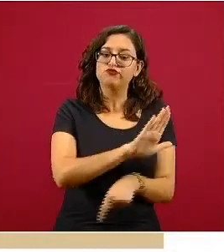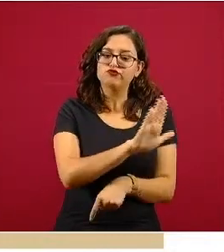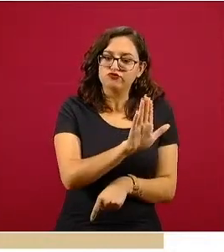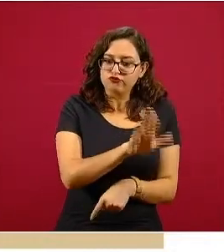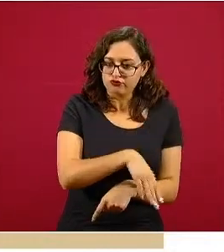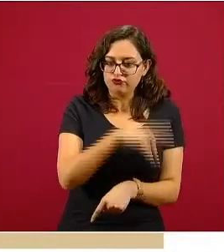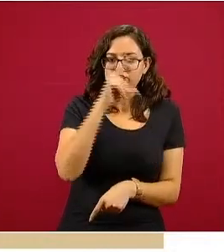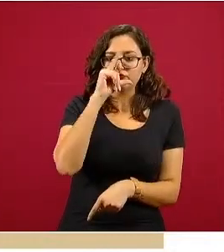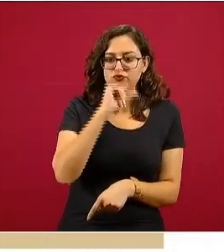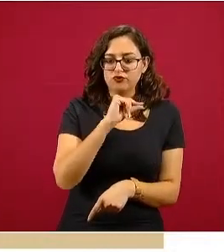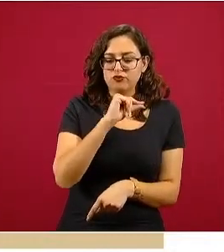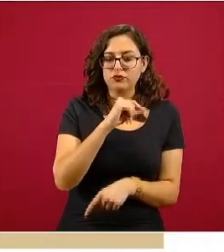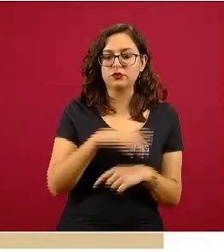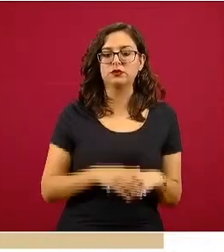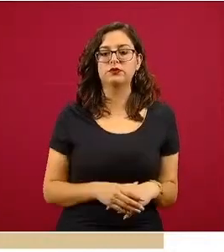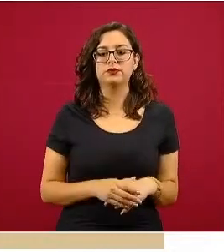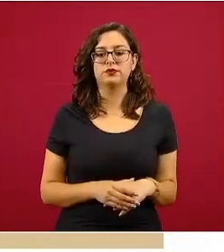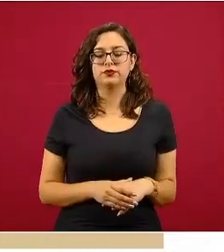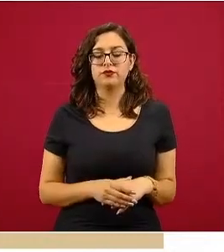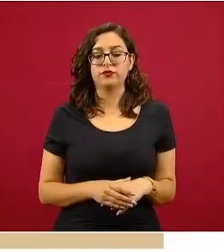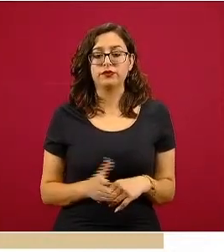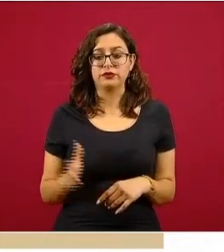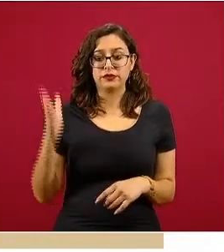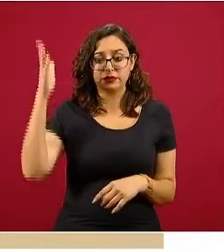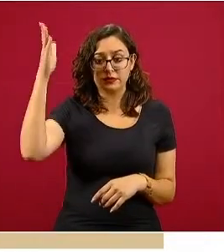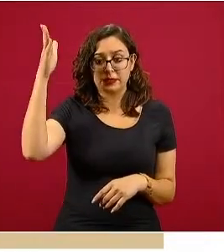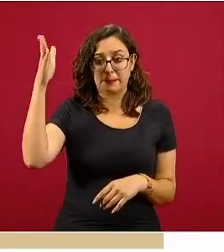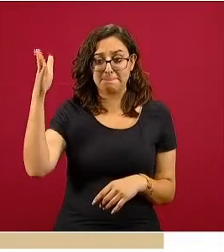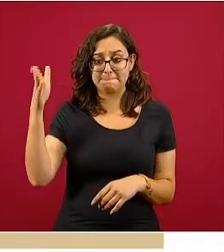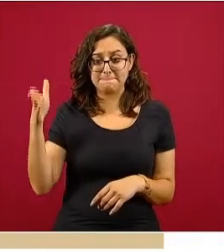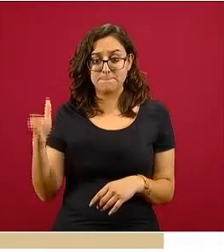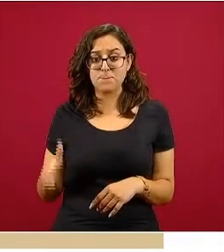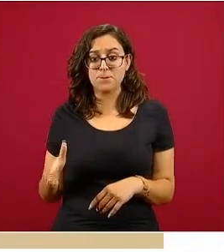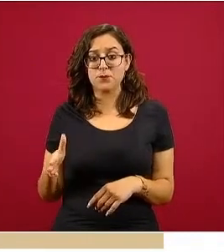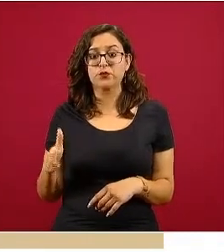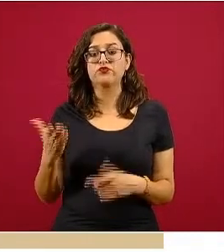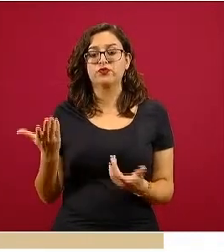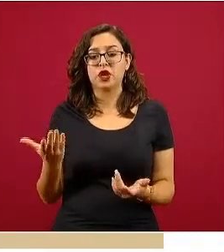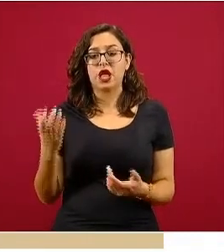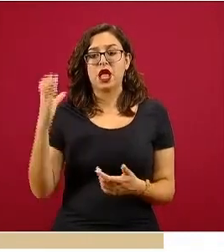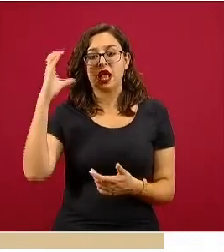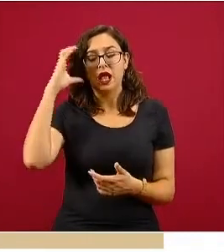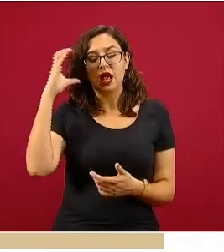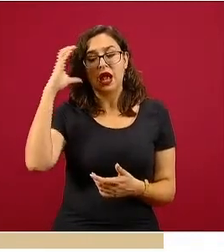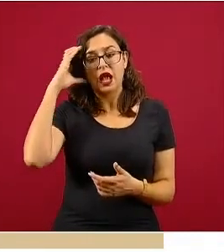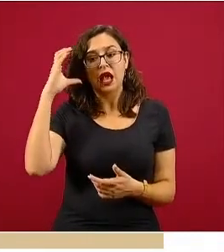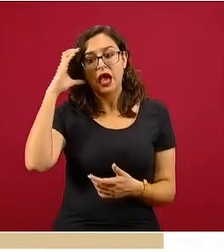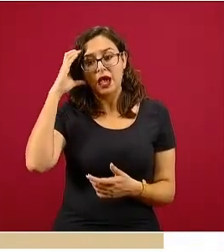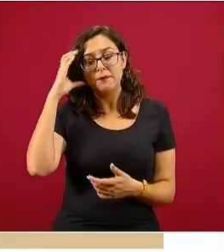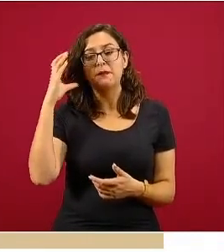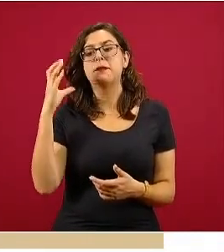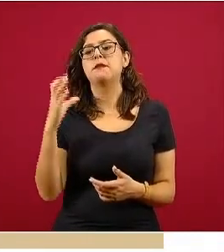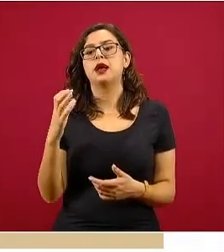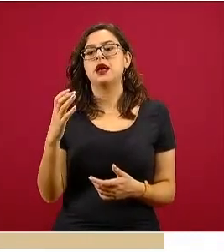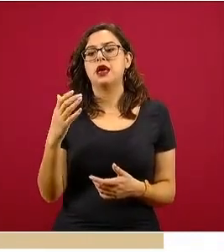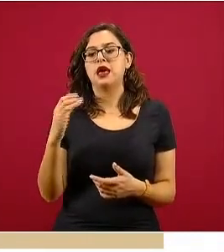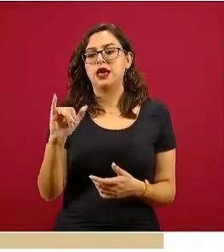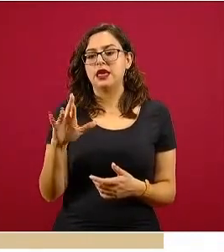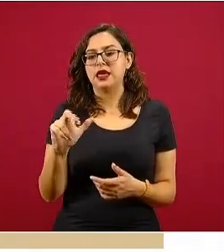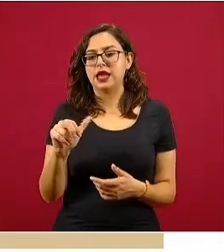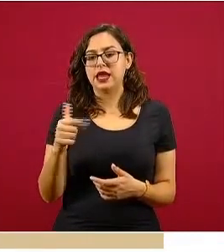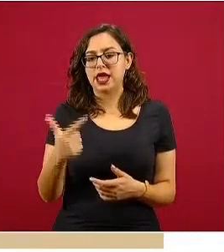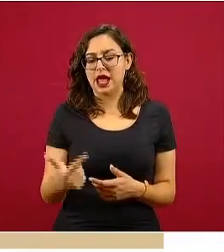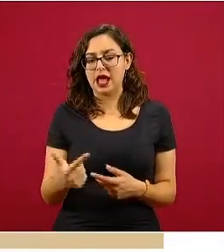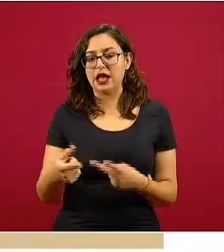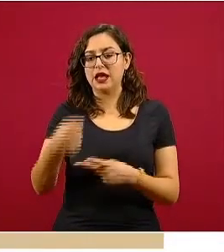encuentran del lado derecho de la gráfica, en color rojo tenemos la ocupación de camas general y en un color verde oscuro tenemos la ocupación de